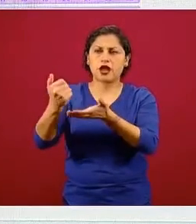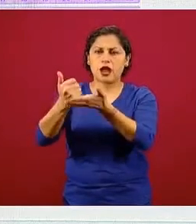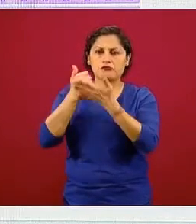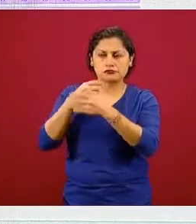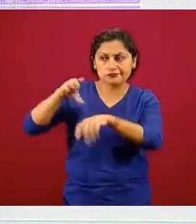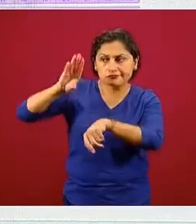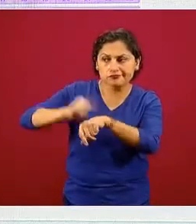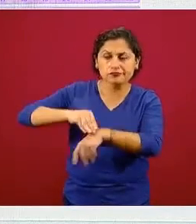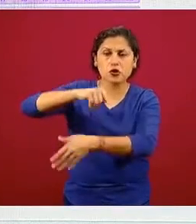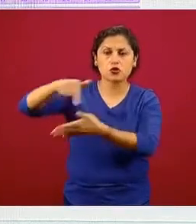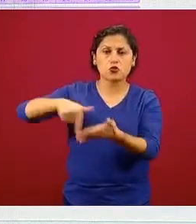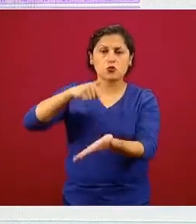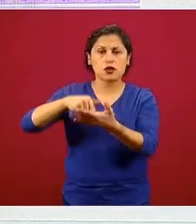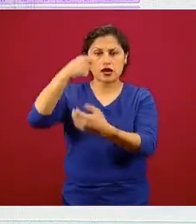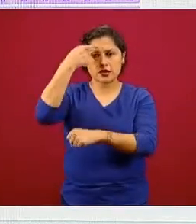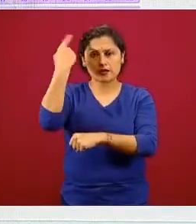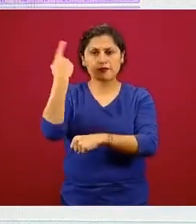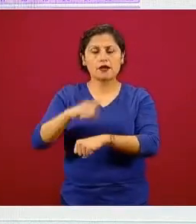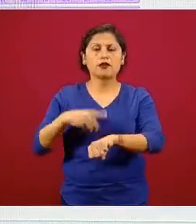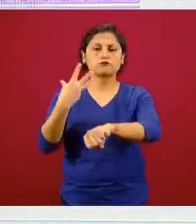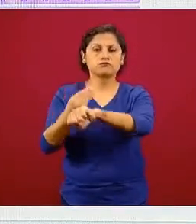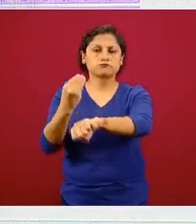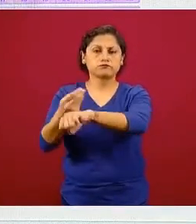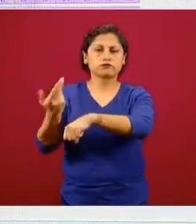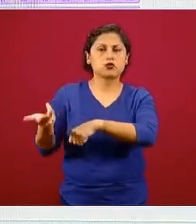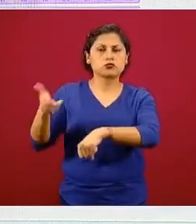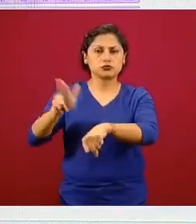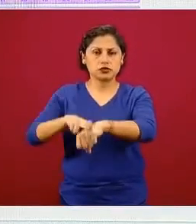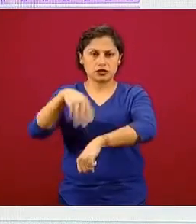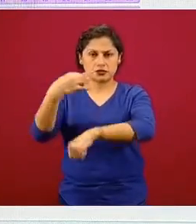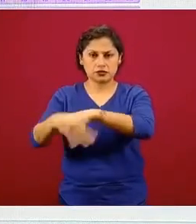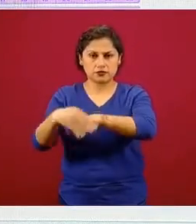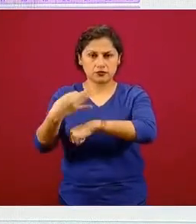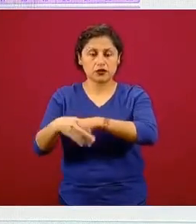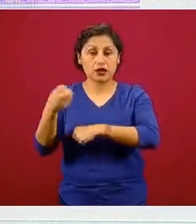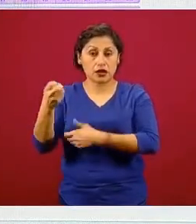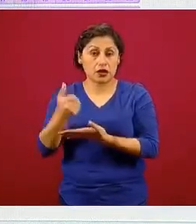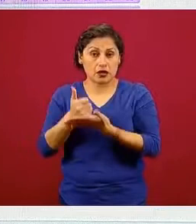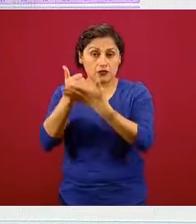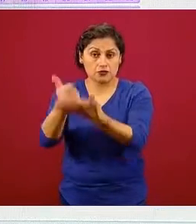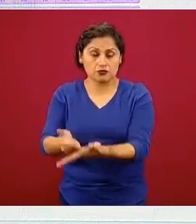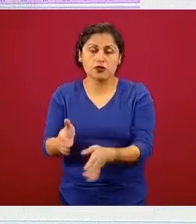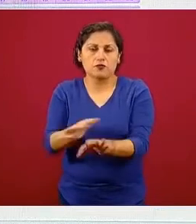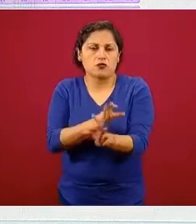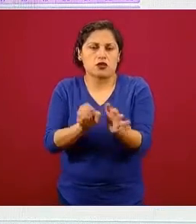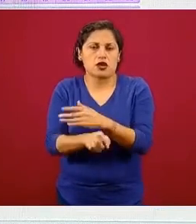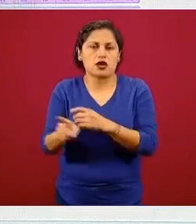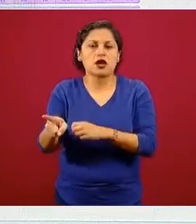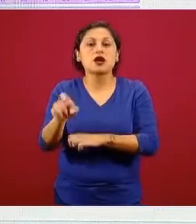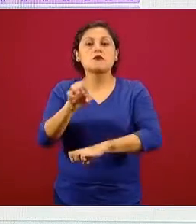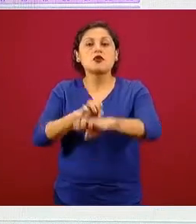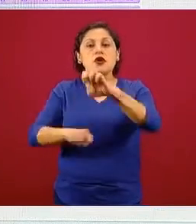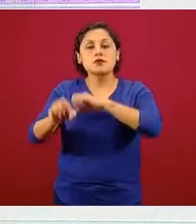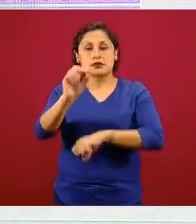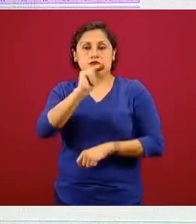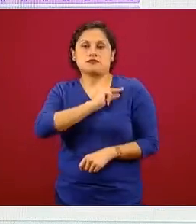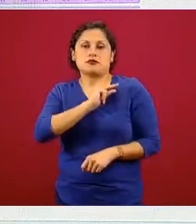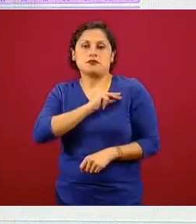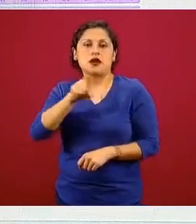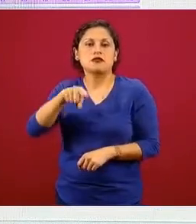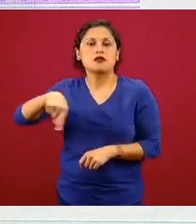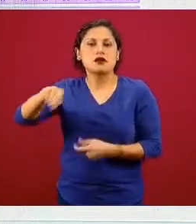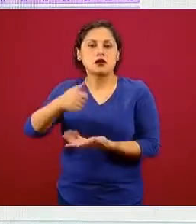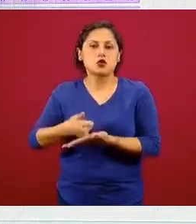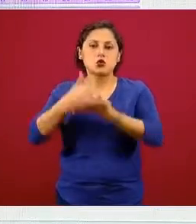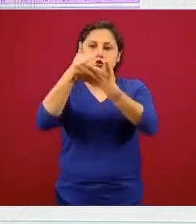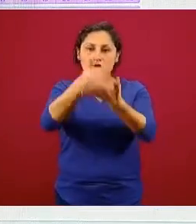habido instalaciones que otros sectores de la población, por ejemplo los sectores privados, la filantropía, que han